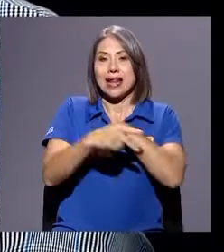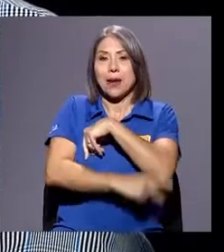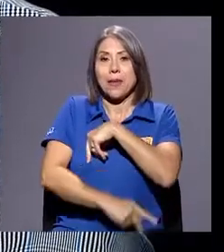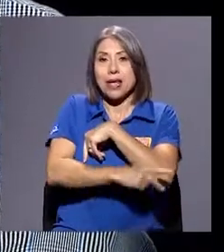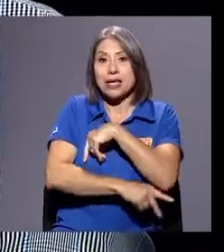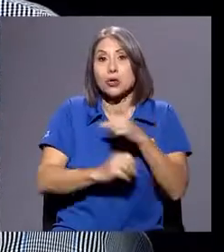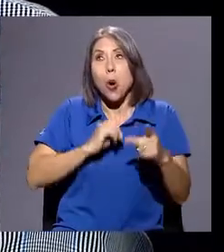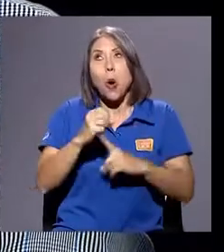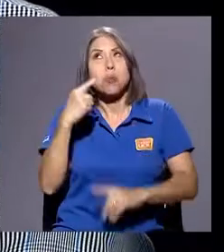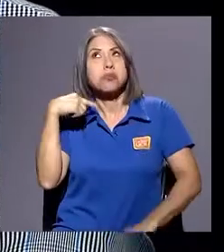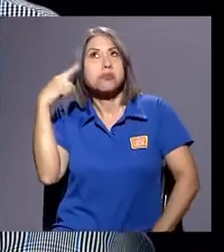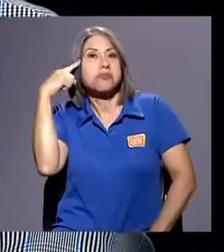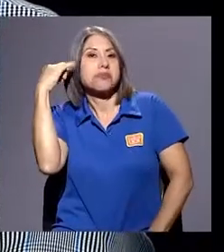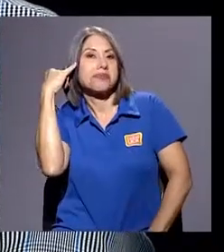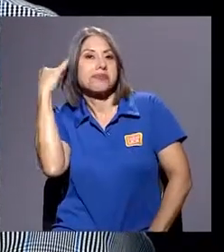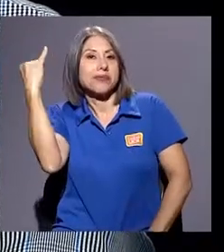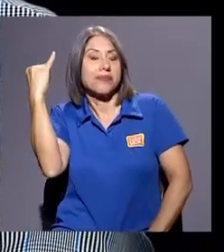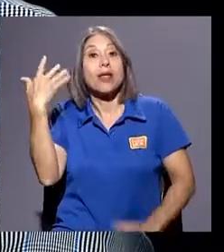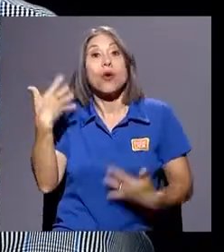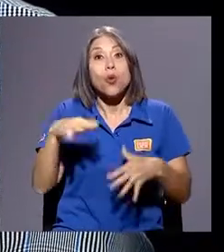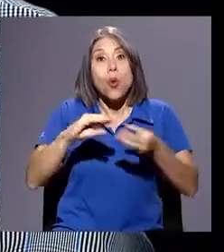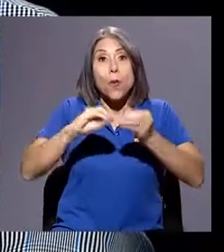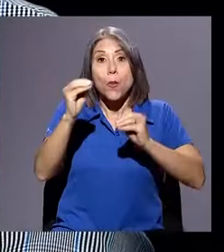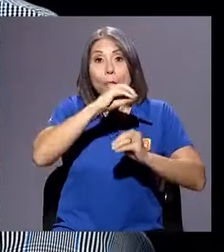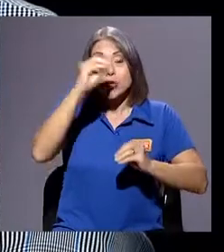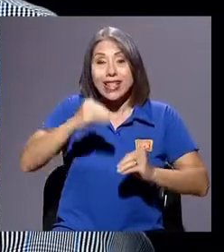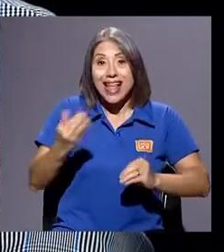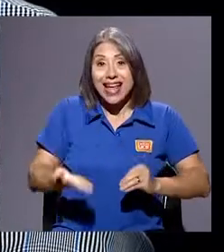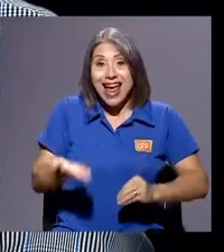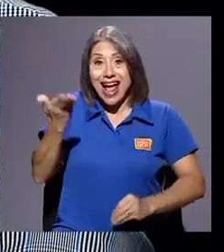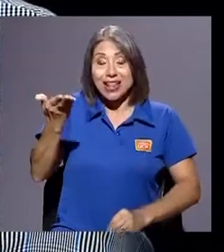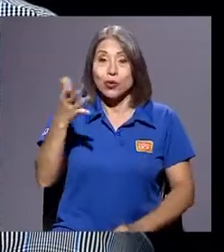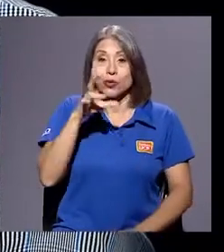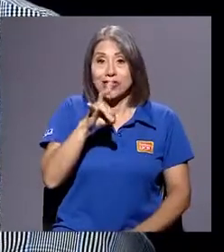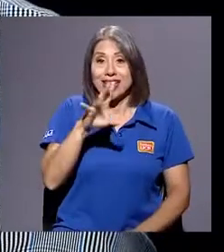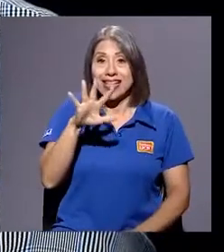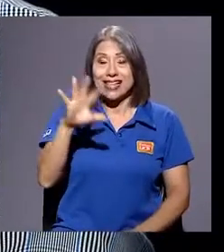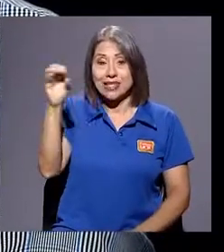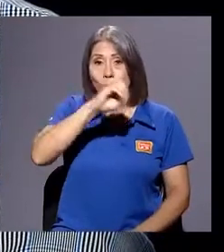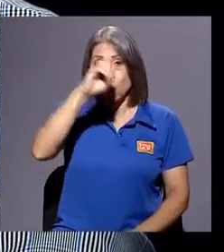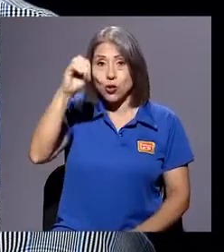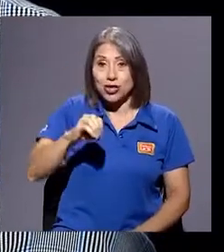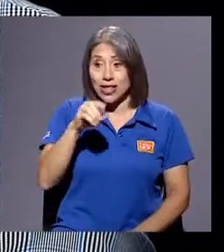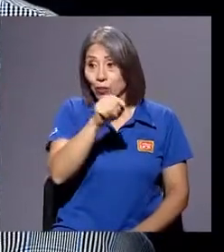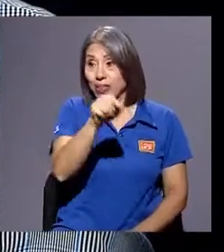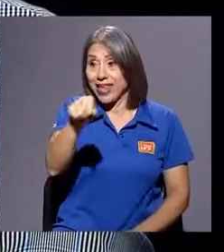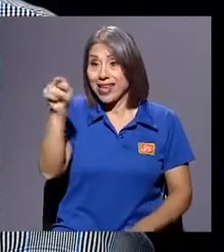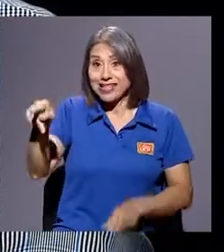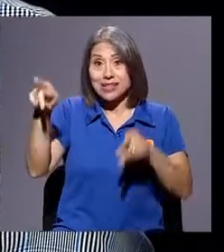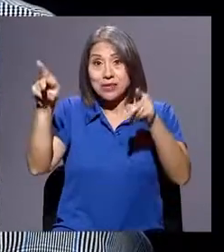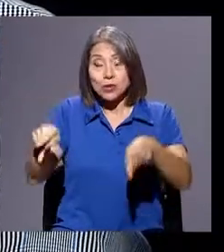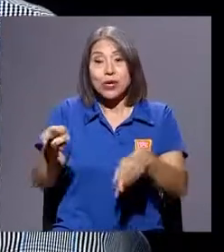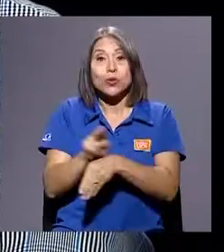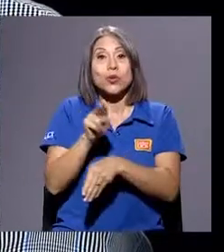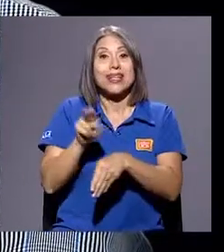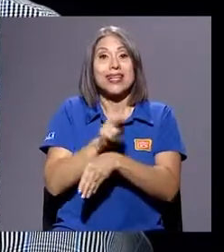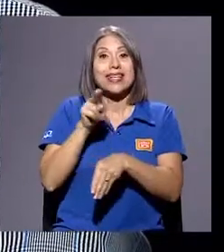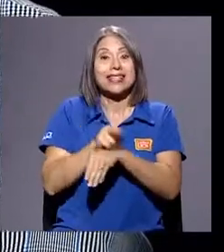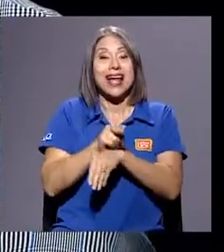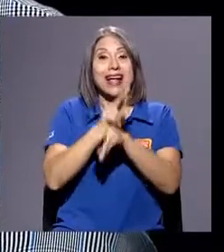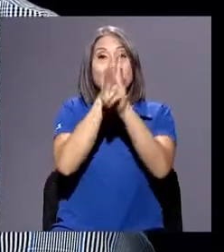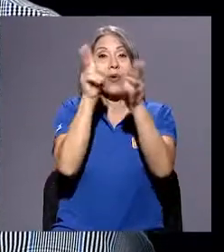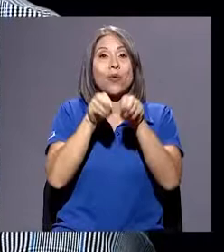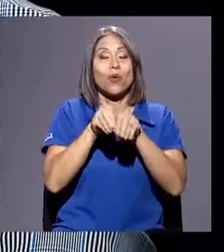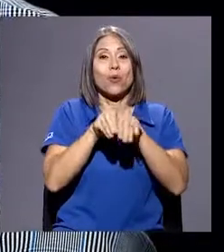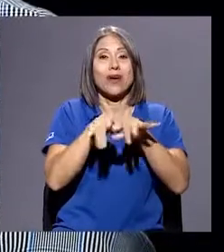en cuenta? Y resulta que con un porcentaje alto, un 75% de esas personas utilizan estas redes sociales, porque